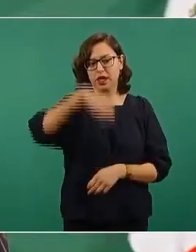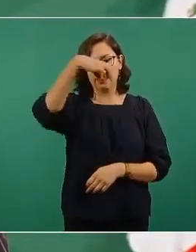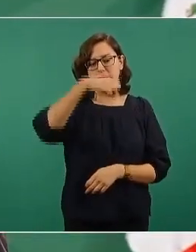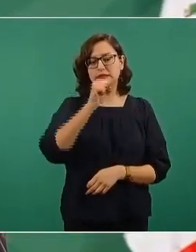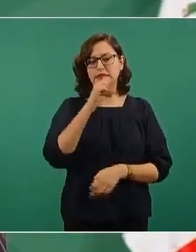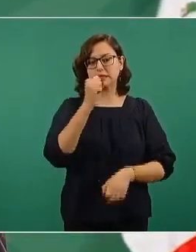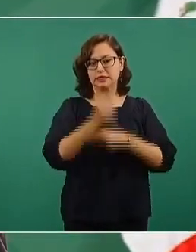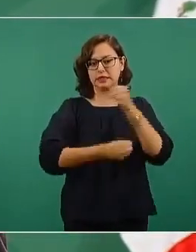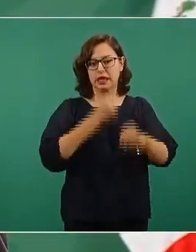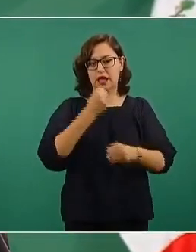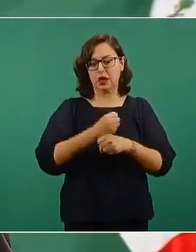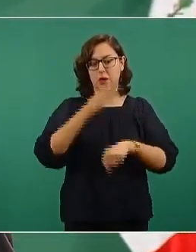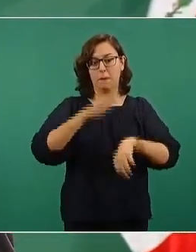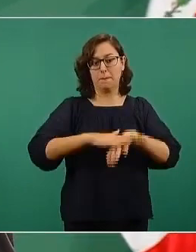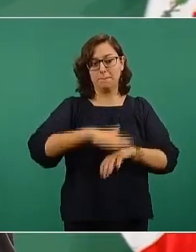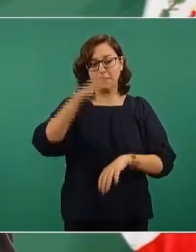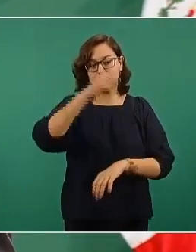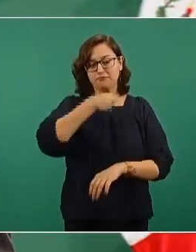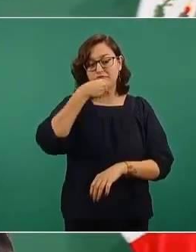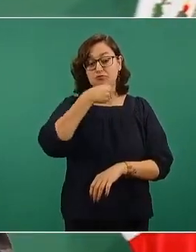años, se